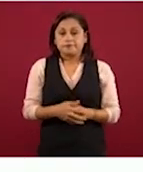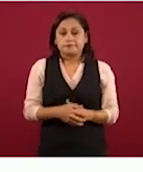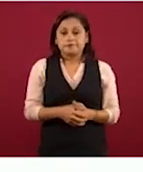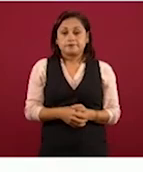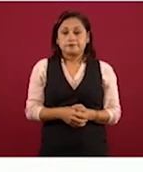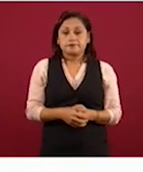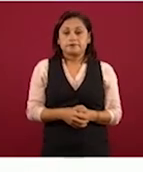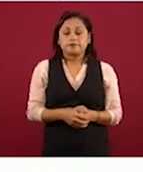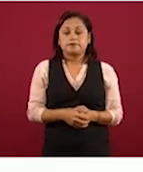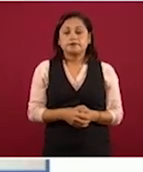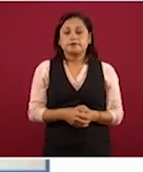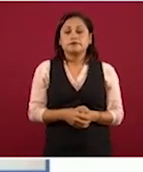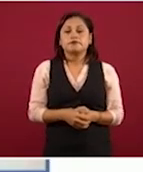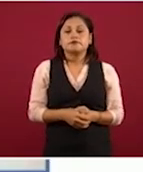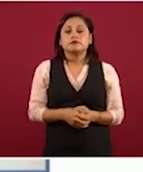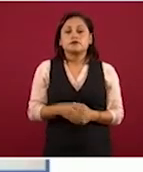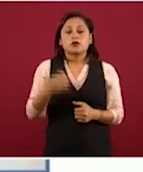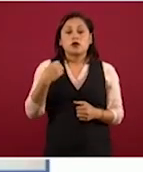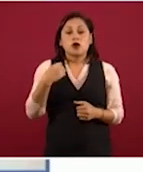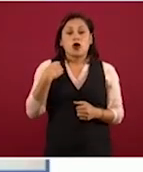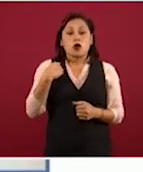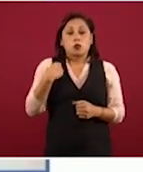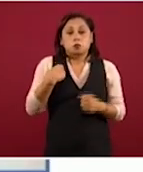en un equipaje,